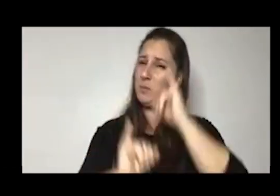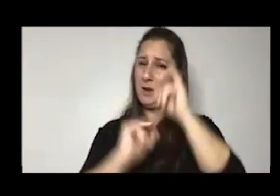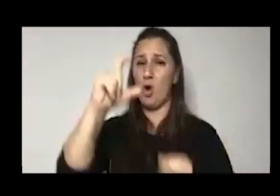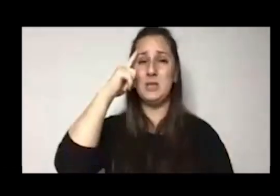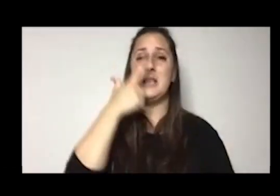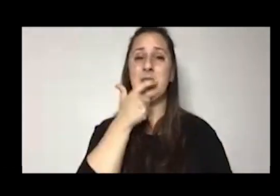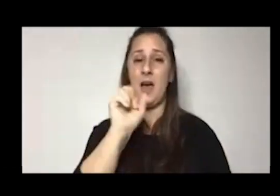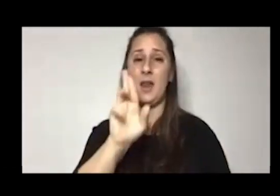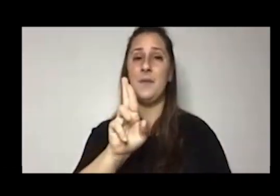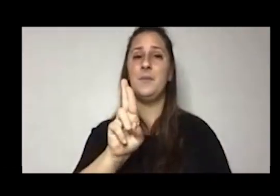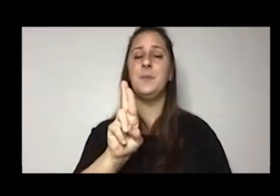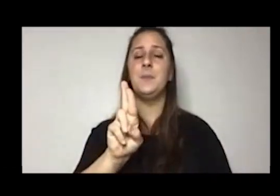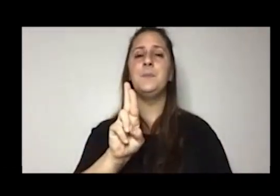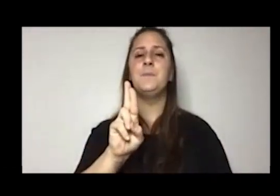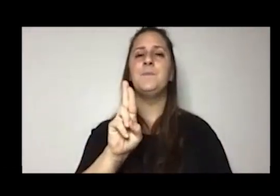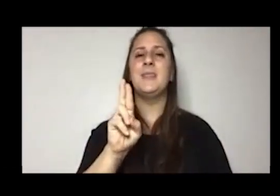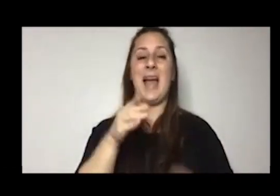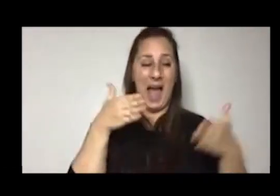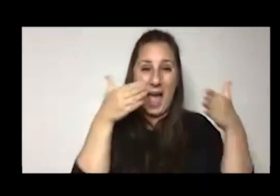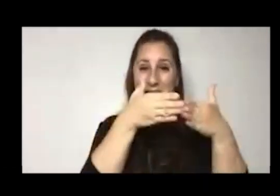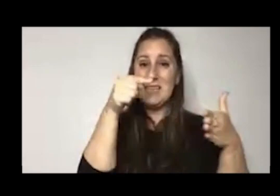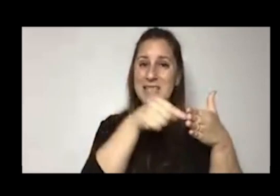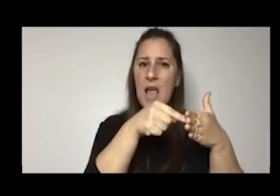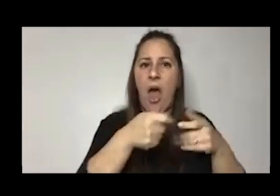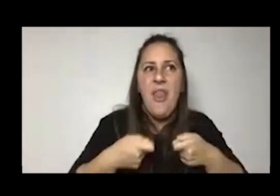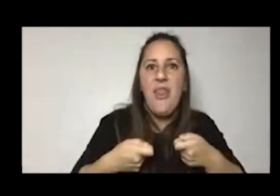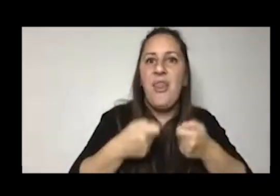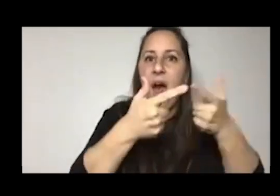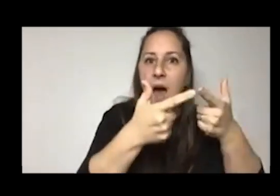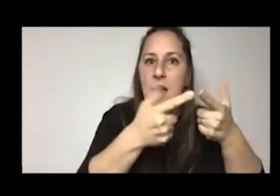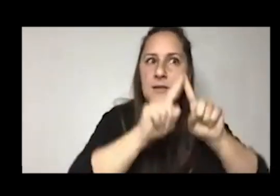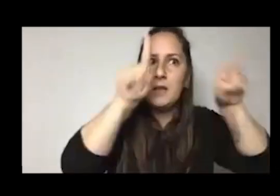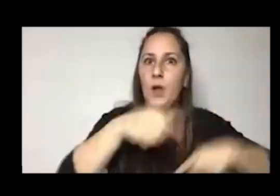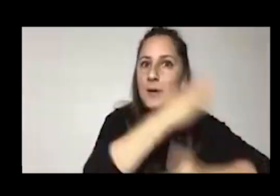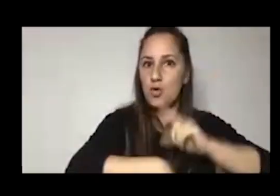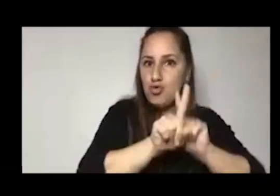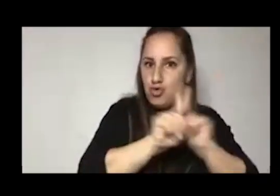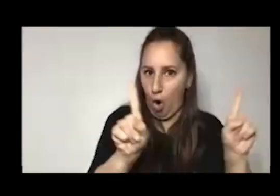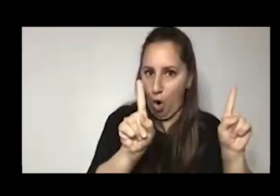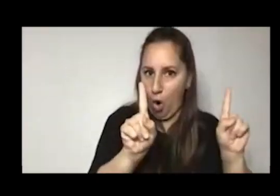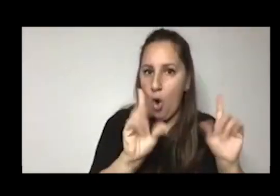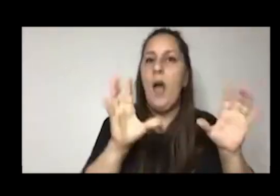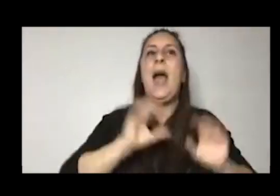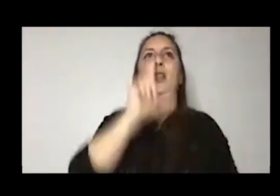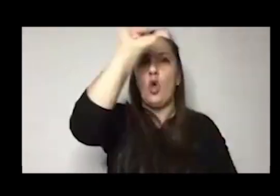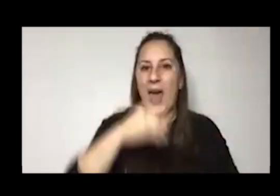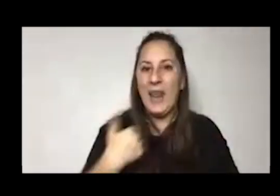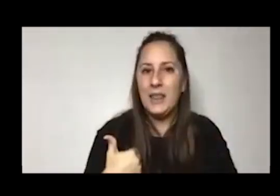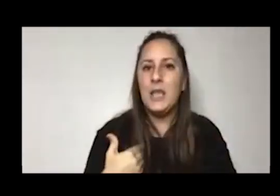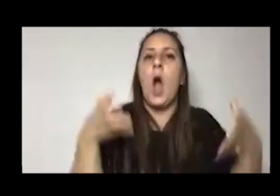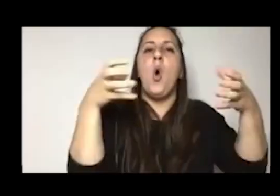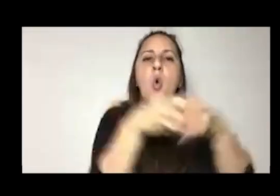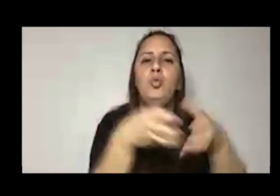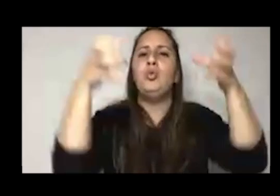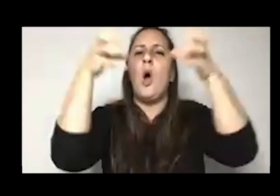no es la que emite, sino que hay juntas evaluadoras a nivel país, que son las que certifican la discapacidad en